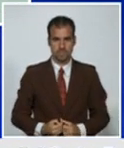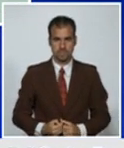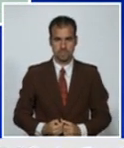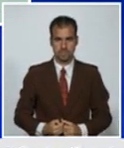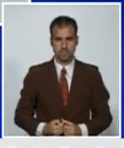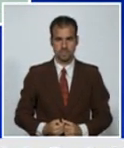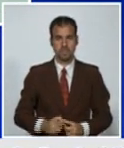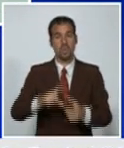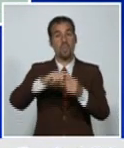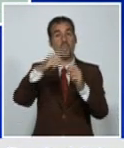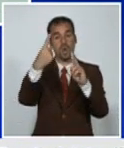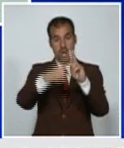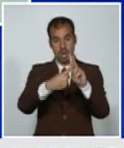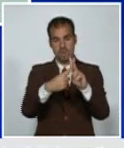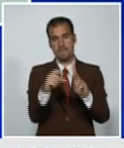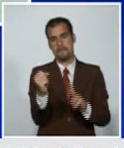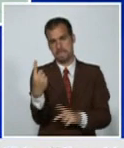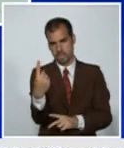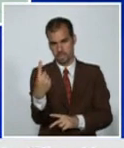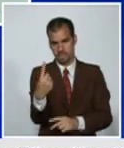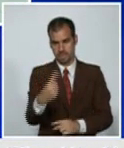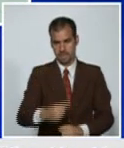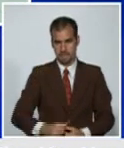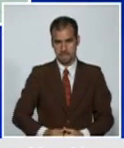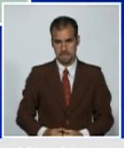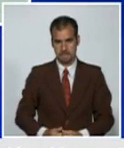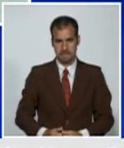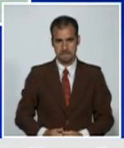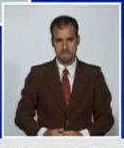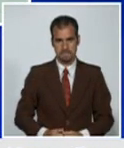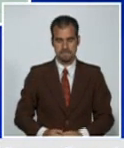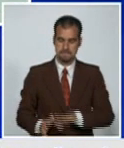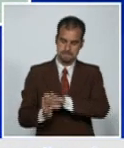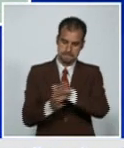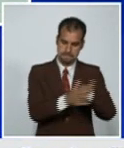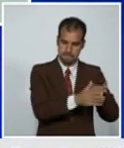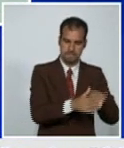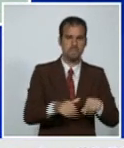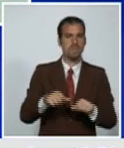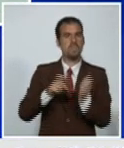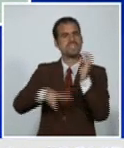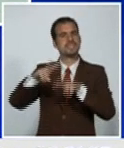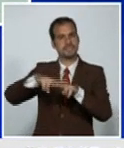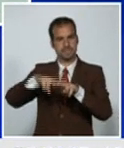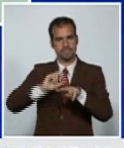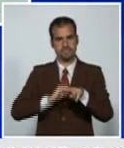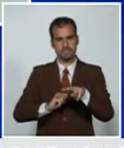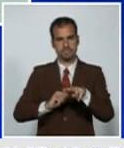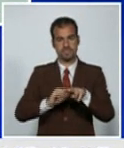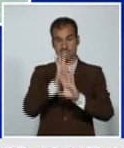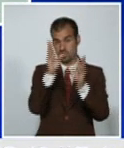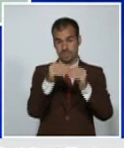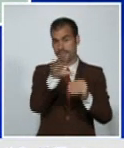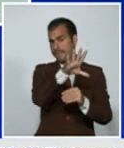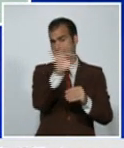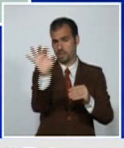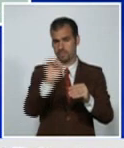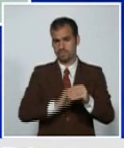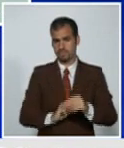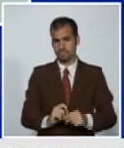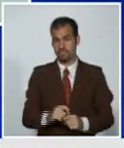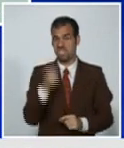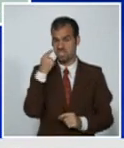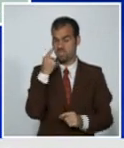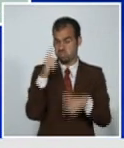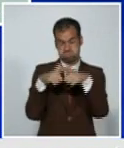Guanajay se confirma un caso autóctono. La Habana con 500 casos ayer, cifra muy